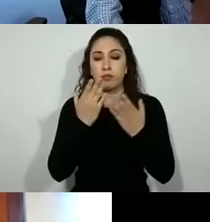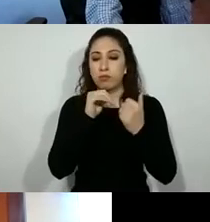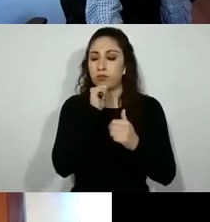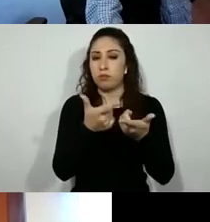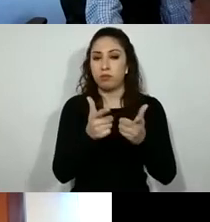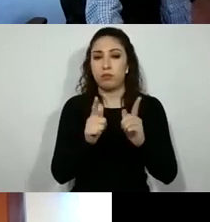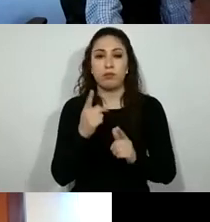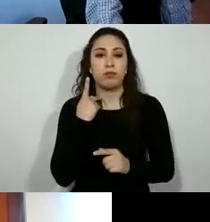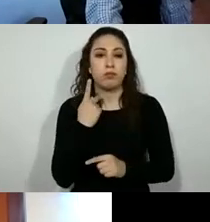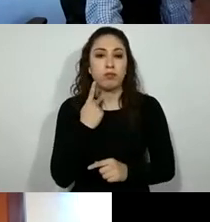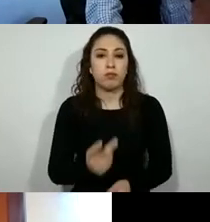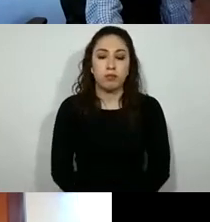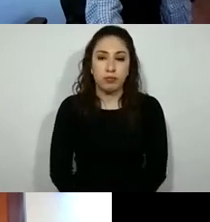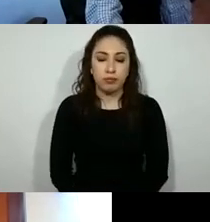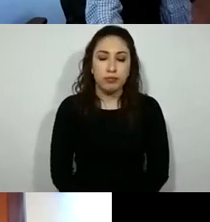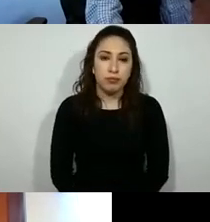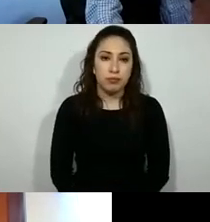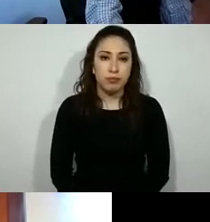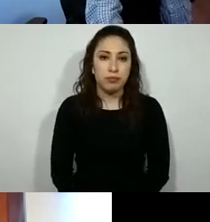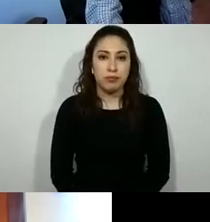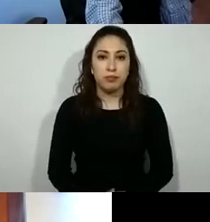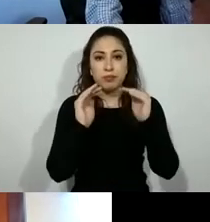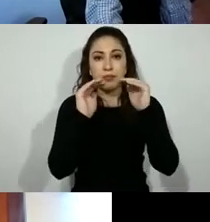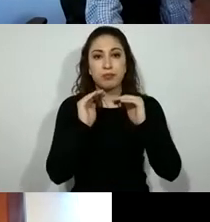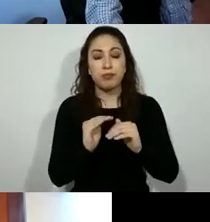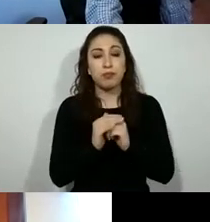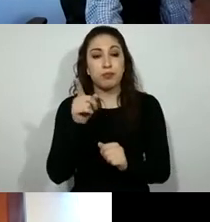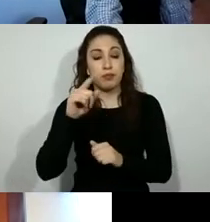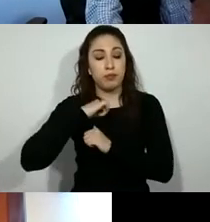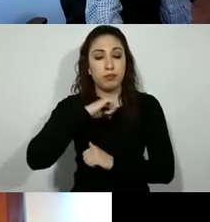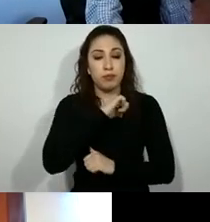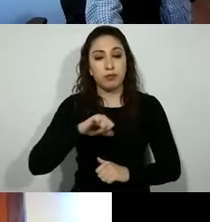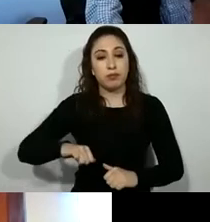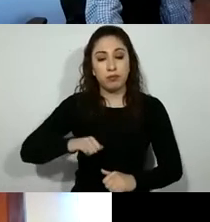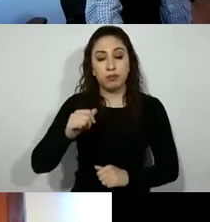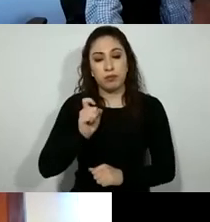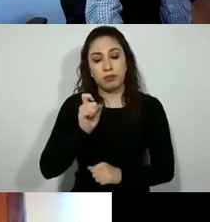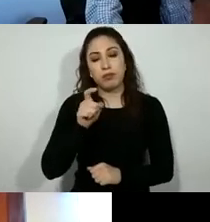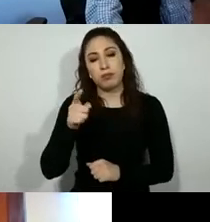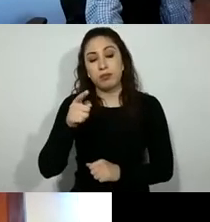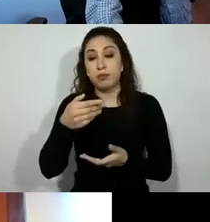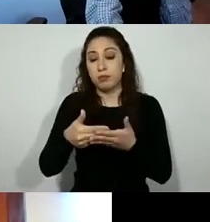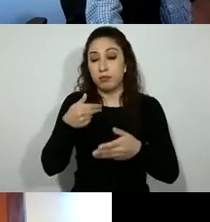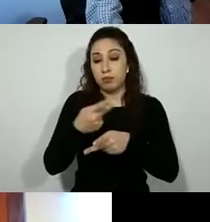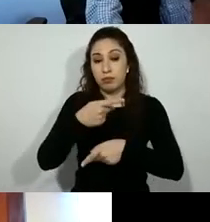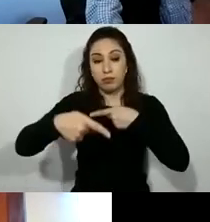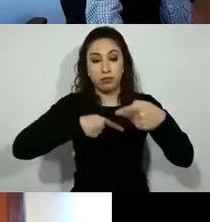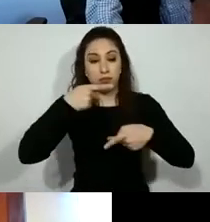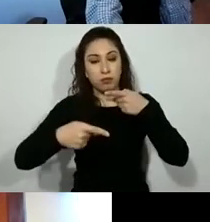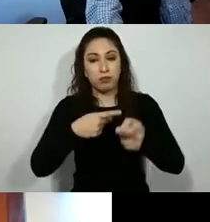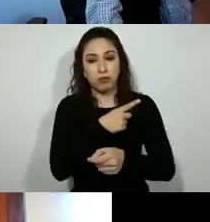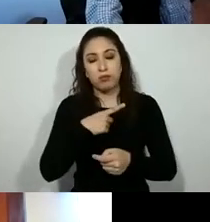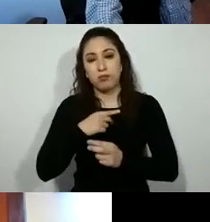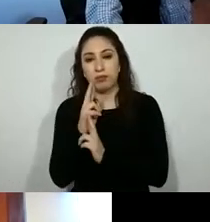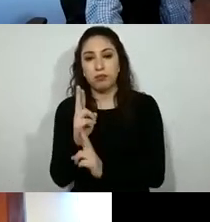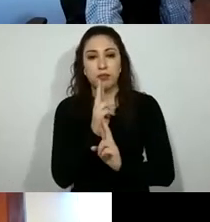caso de ser esa su naturaleza jurídica. 5. La persona servidora pública responderá en bloque a los cuestionamientos realizados por las diputadas y